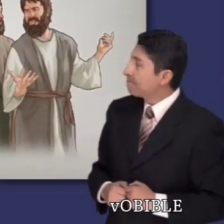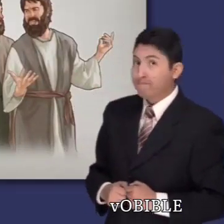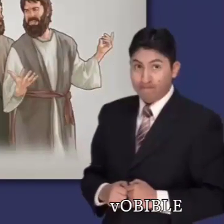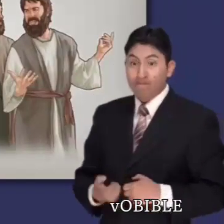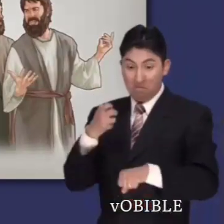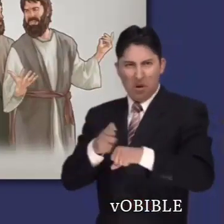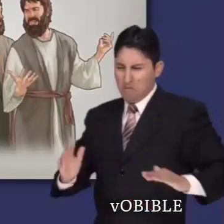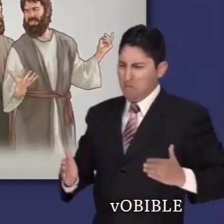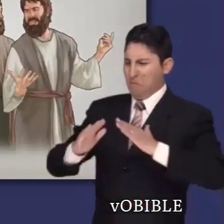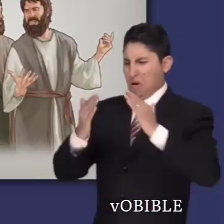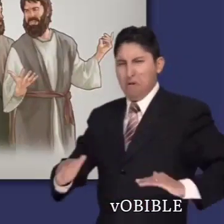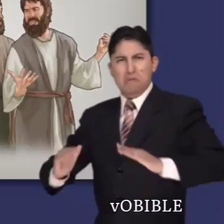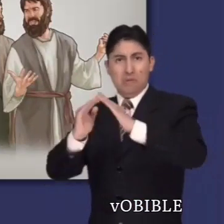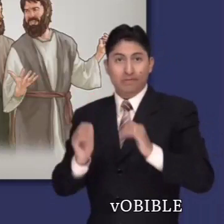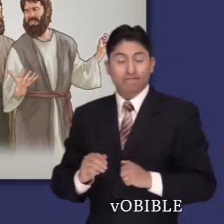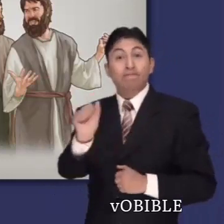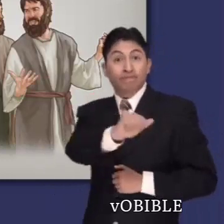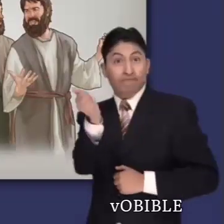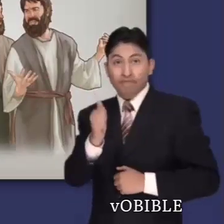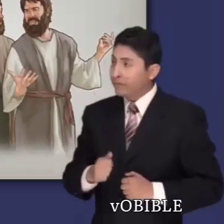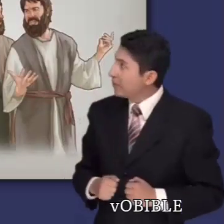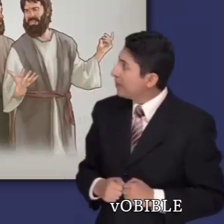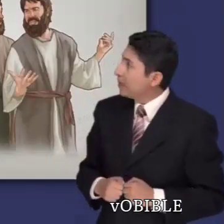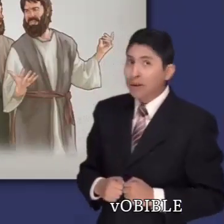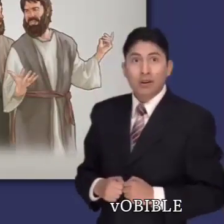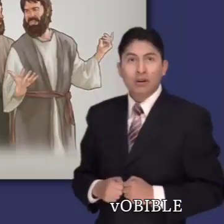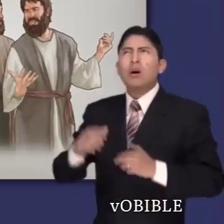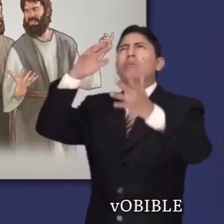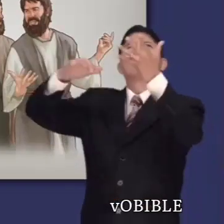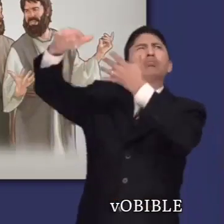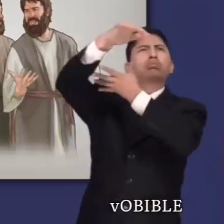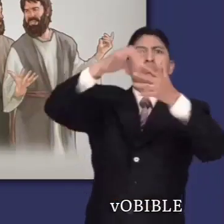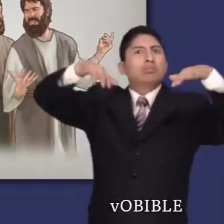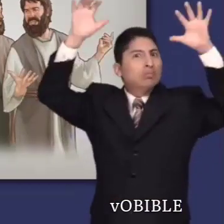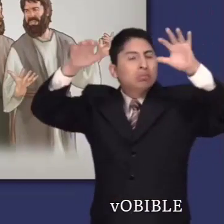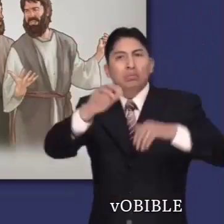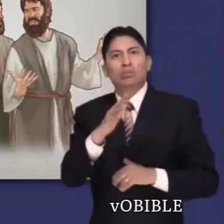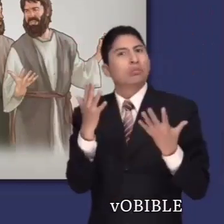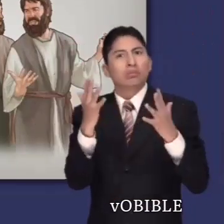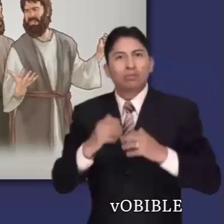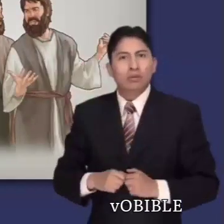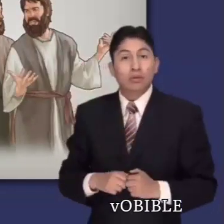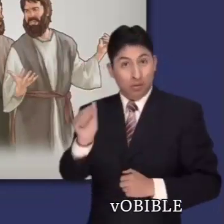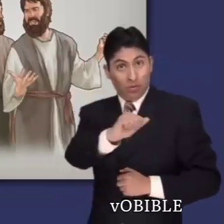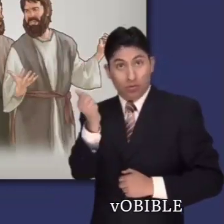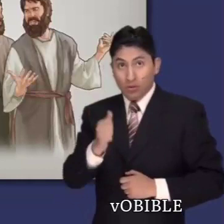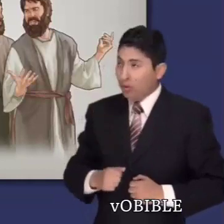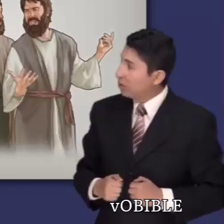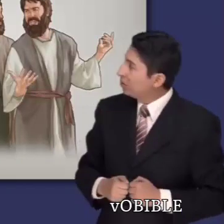congregación. Los llama rocas escondidas bajo el agua, nubes sin agua llevadas de acá para allá por el